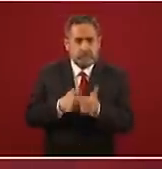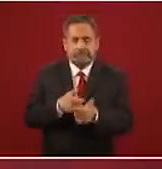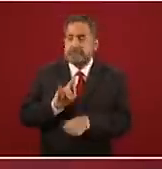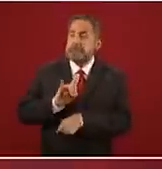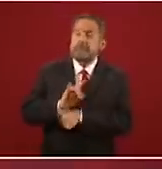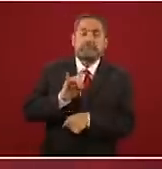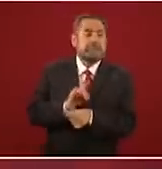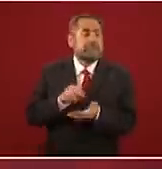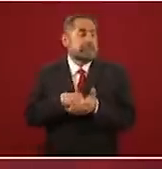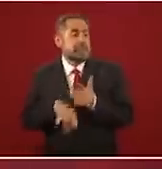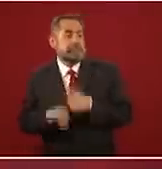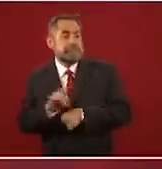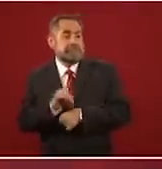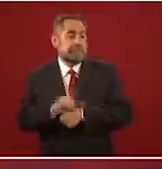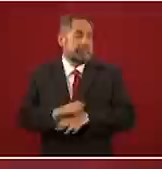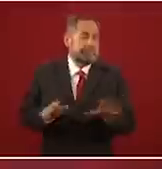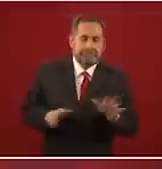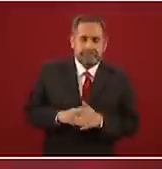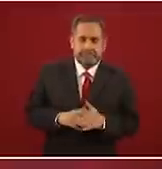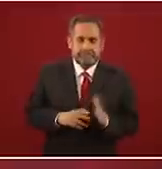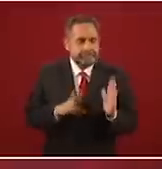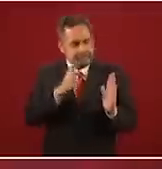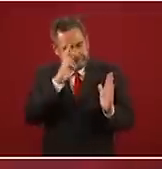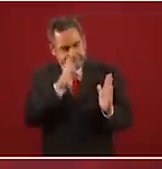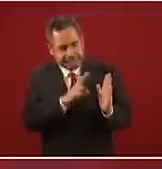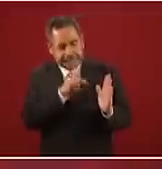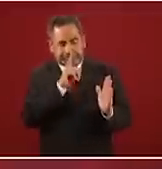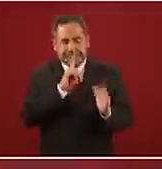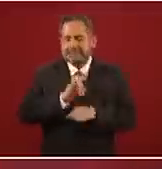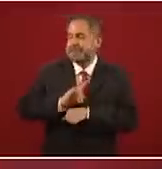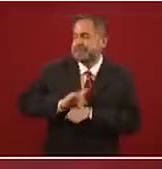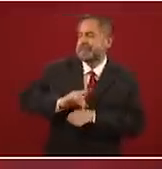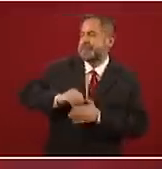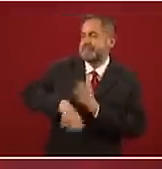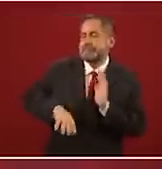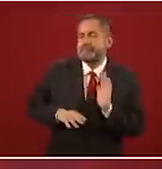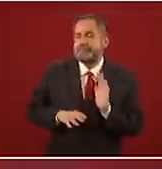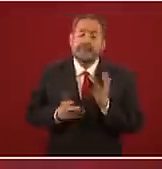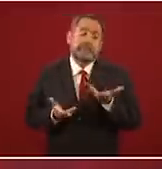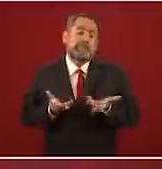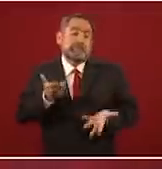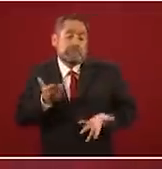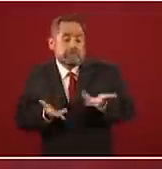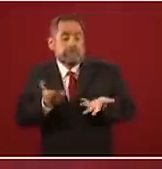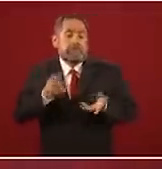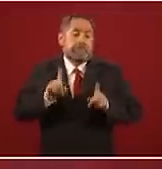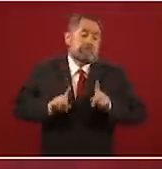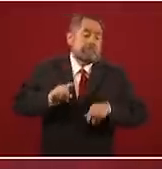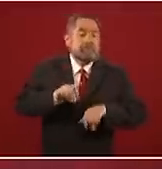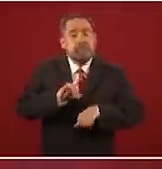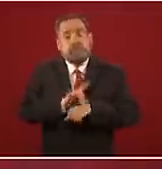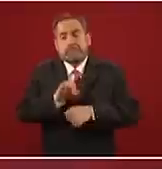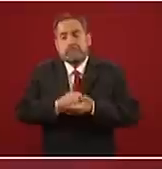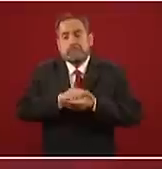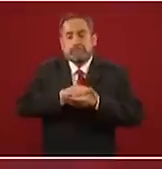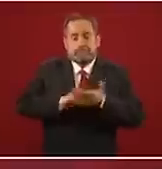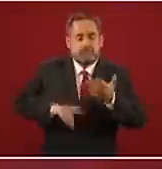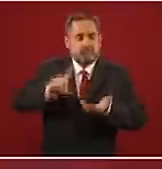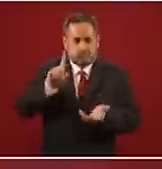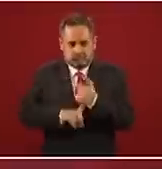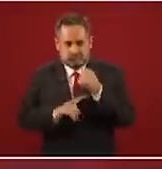simulando? Respetamos la Constitución en la forma y la violamos en el